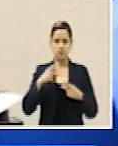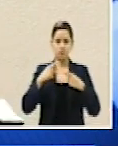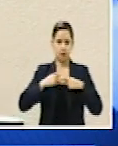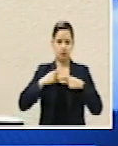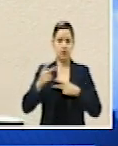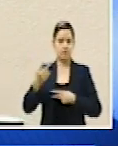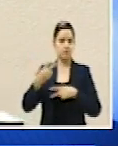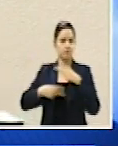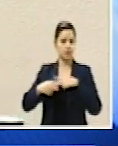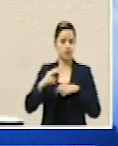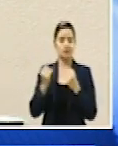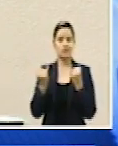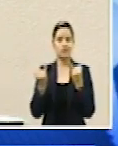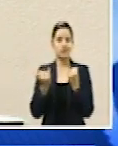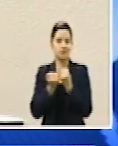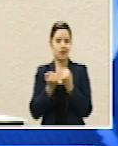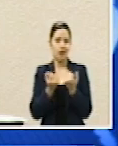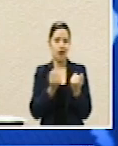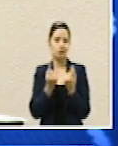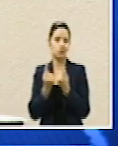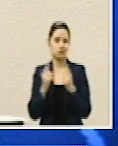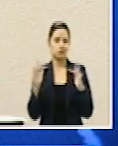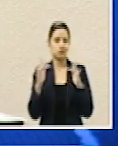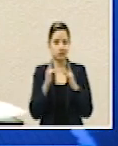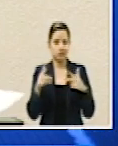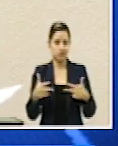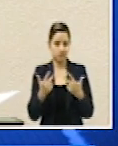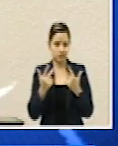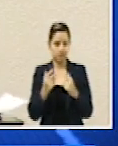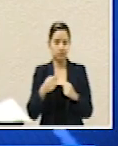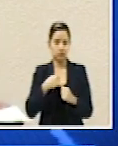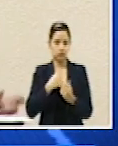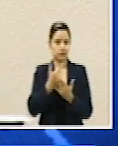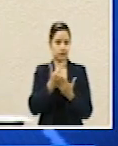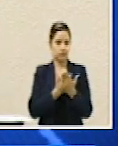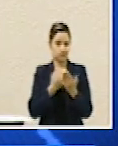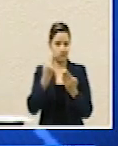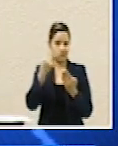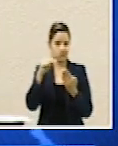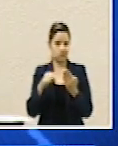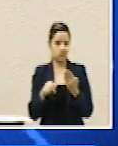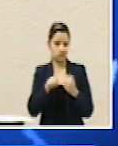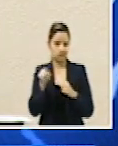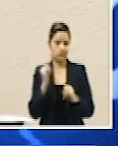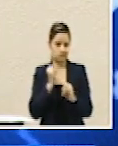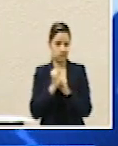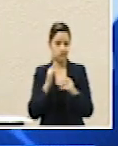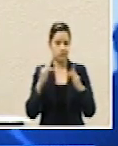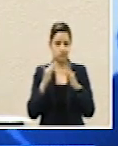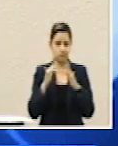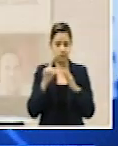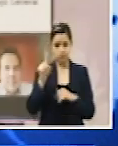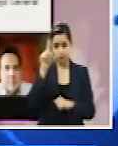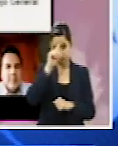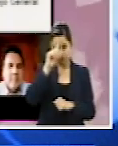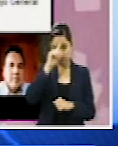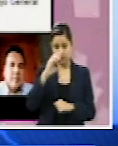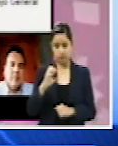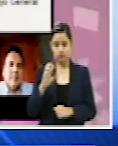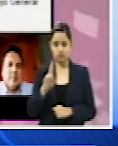así revertir esta decisión y que se le puedan otorgar, pues, cuando menos, la cantidad en específico que requieren,